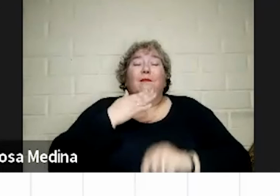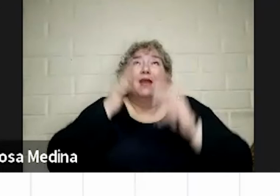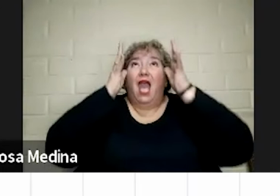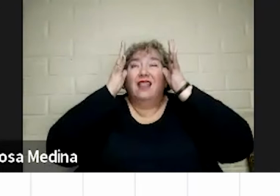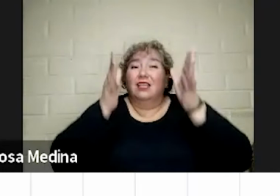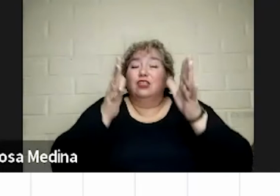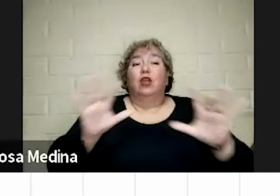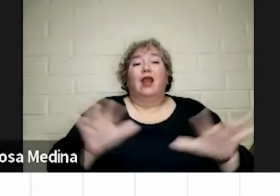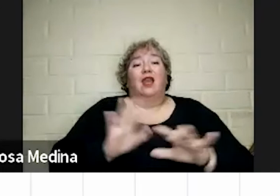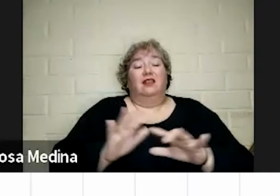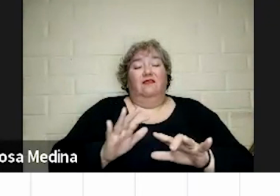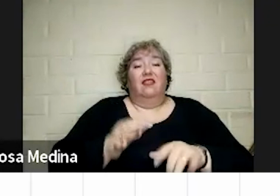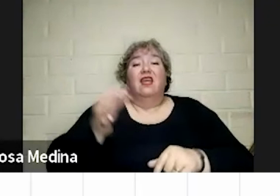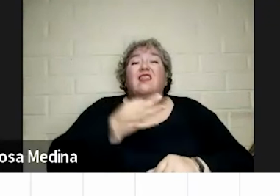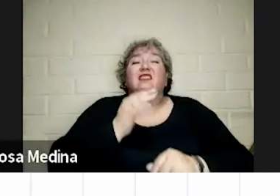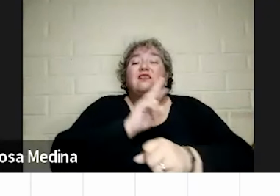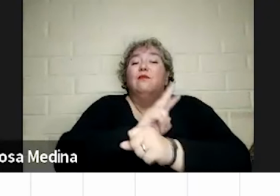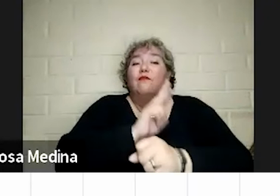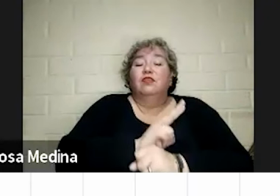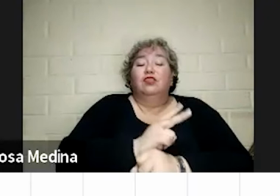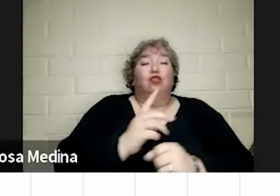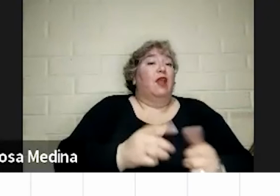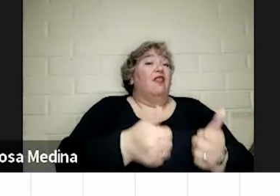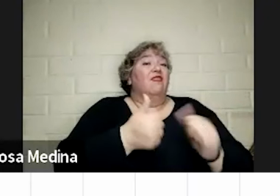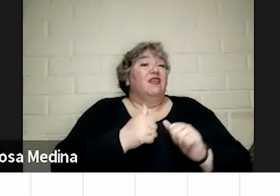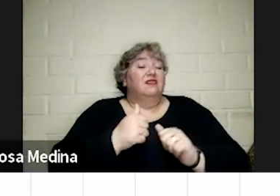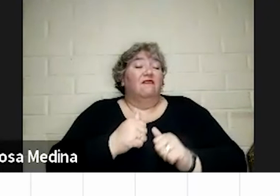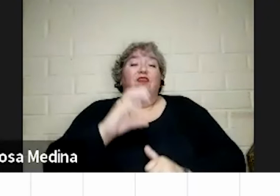actividades que propone la profesora, ¿cierto? Al desafío cognitivo que